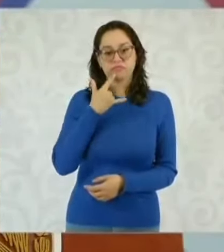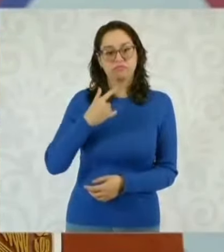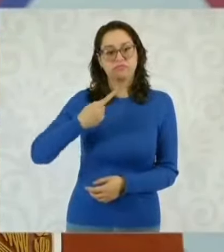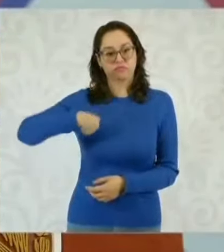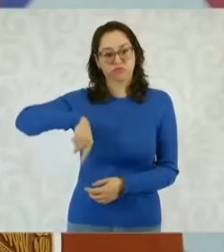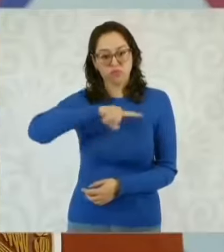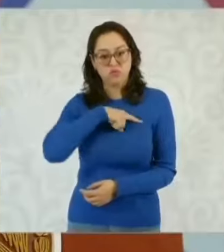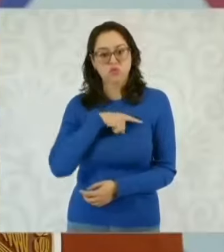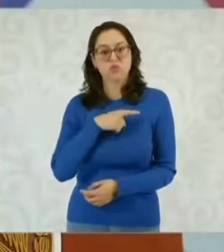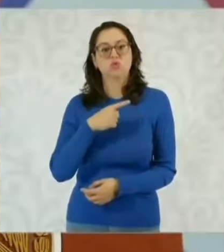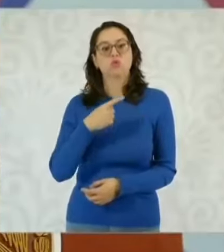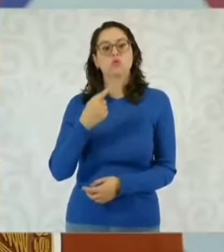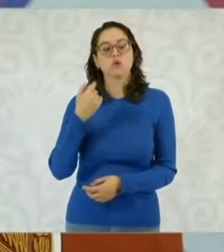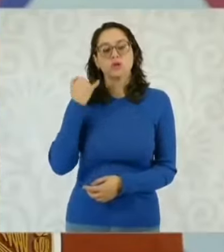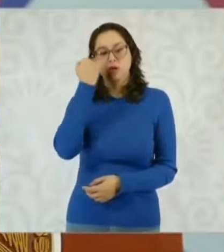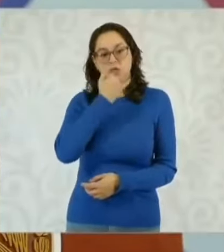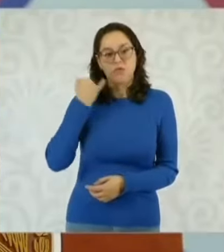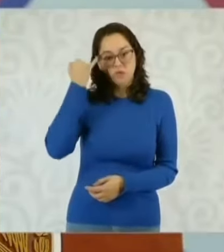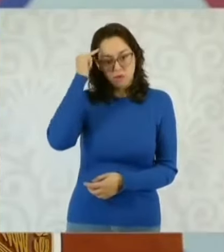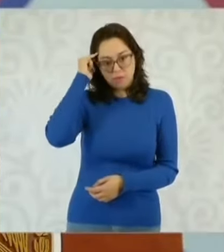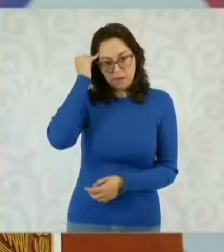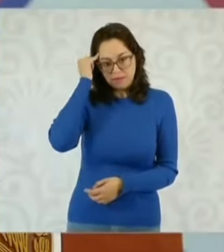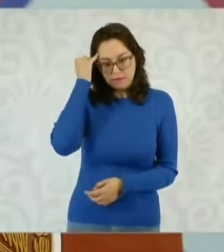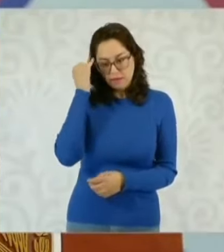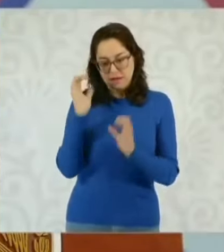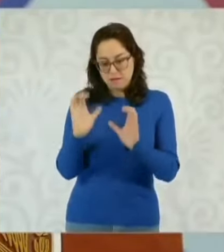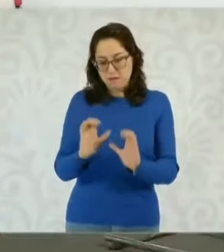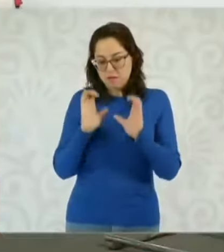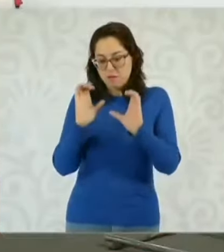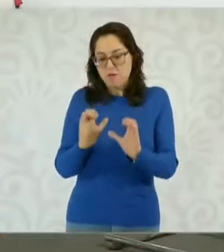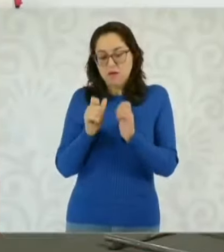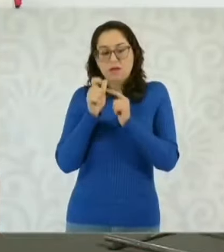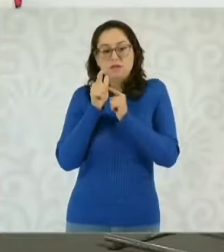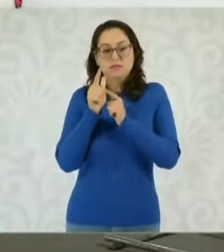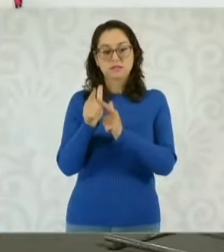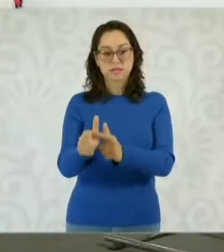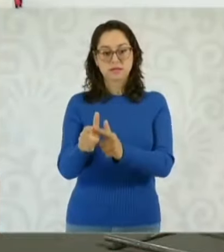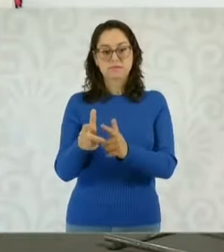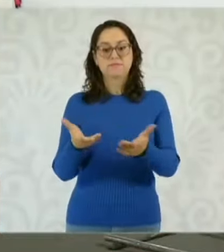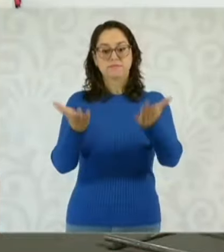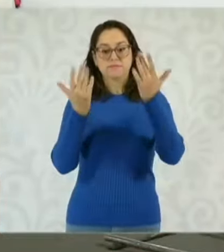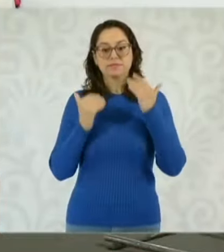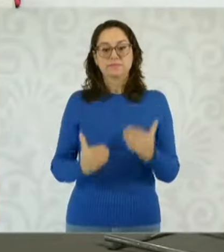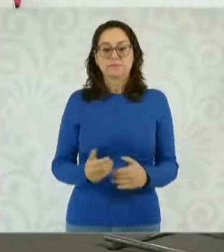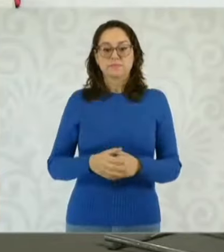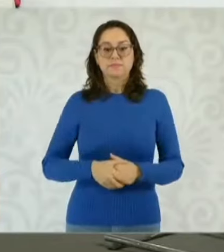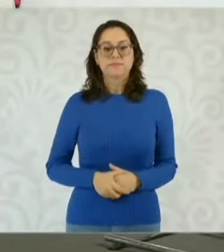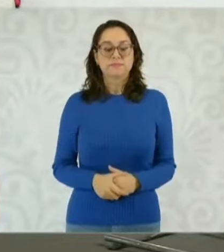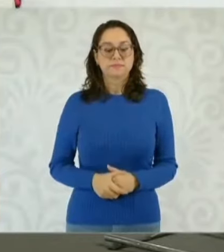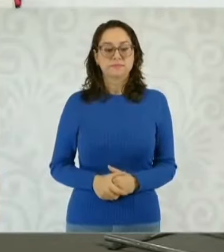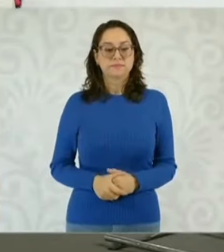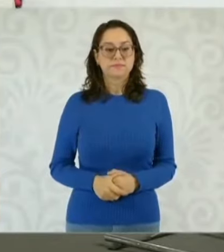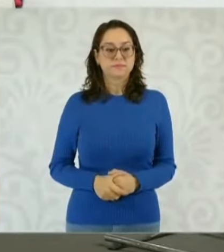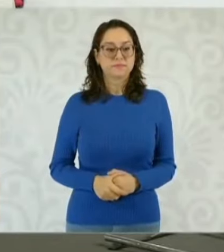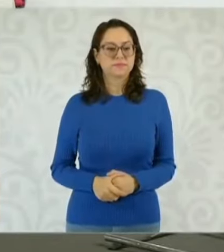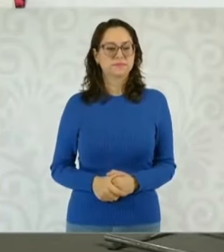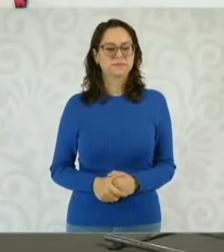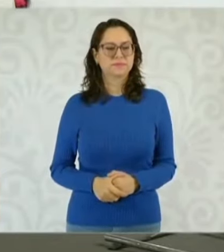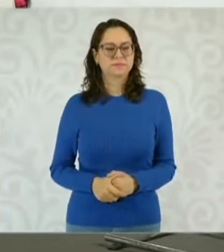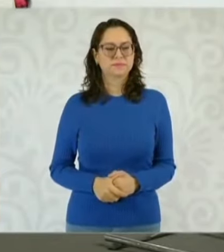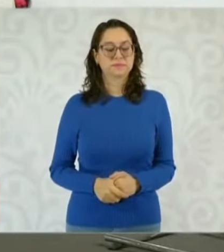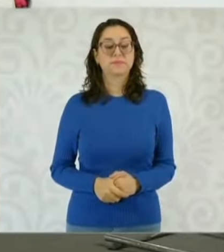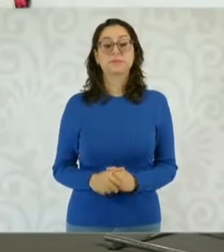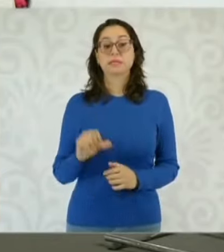lenguas indígenas pues se siga preservando. Siguiente, por favor. Y desde